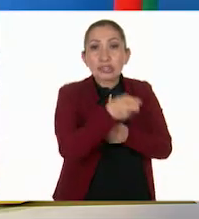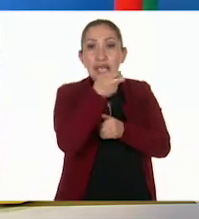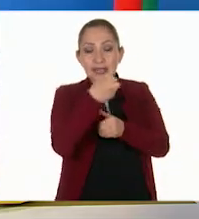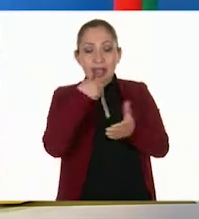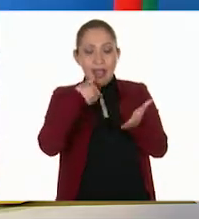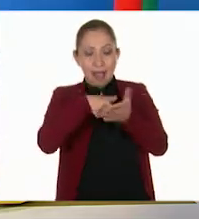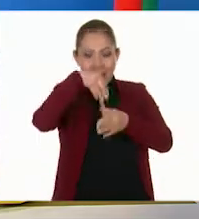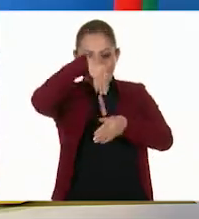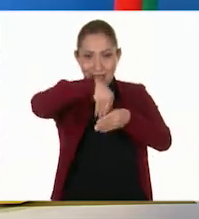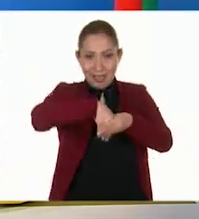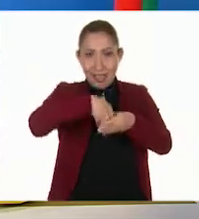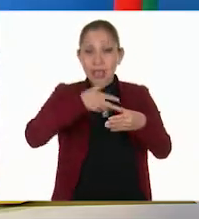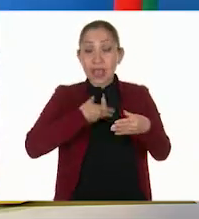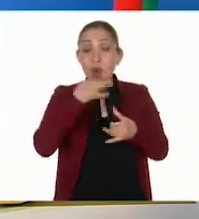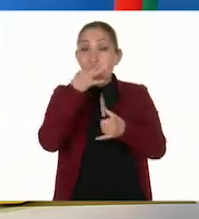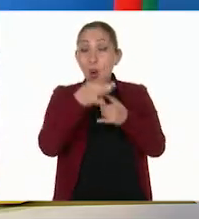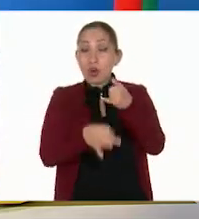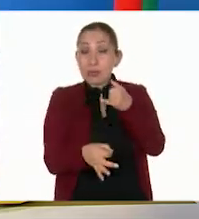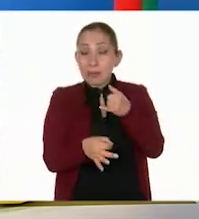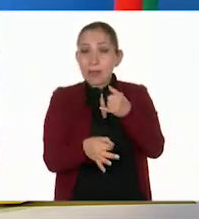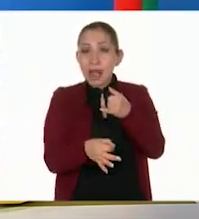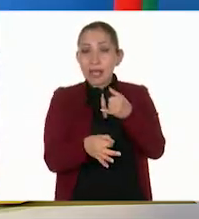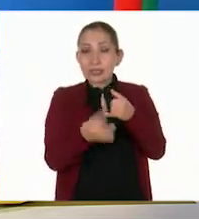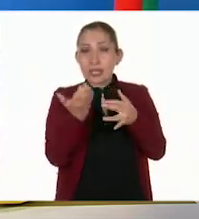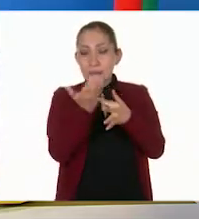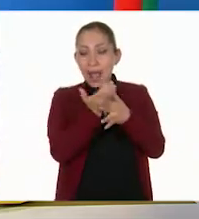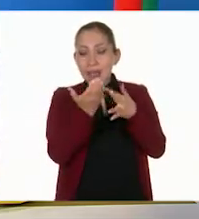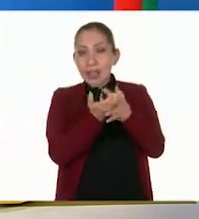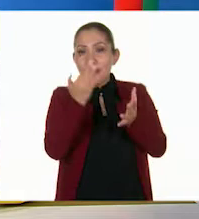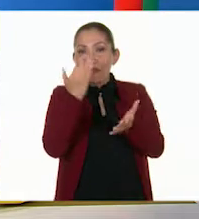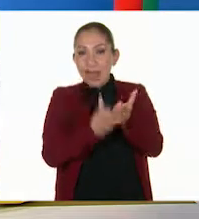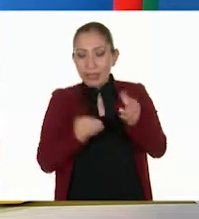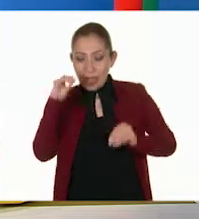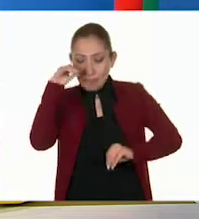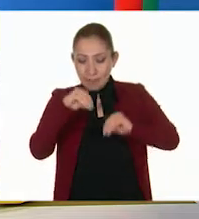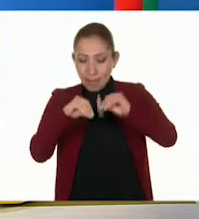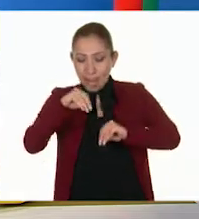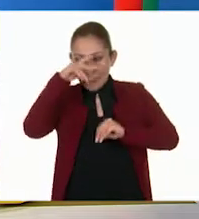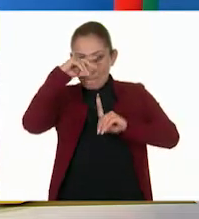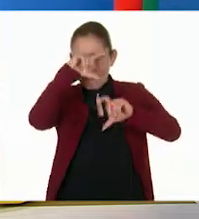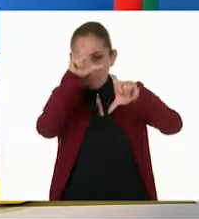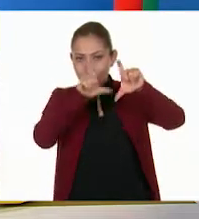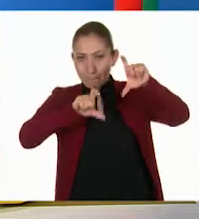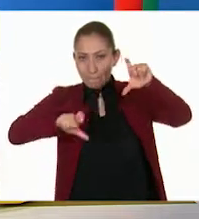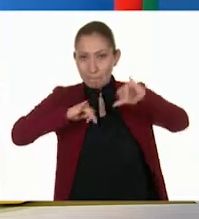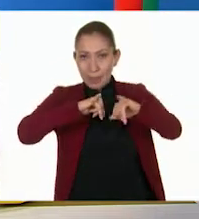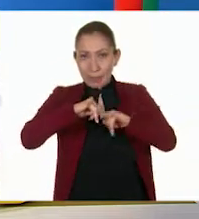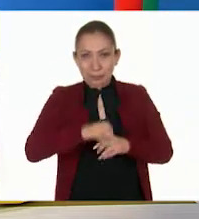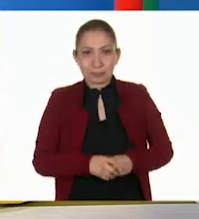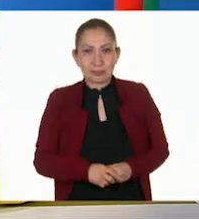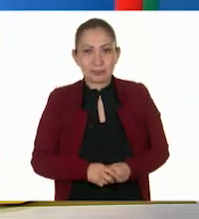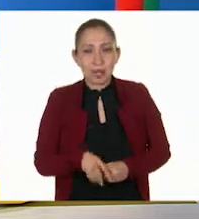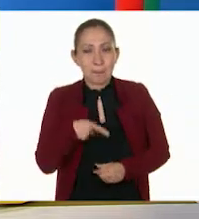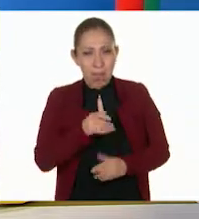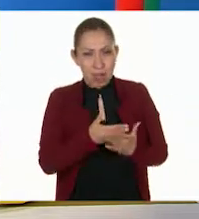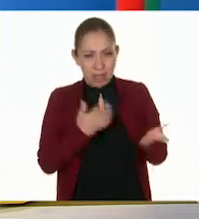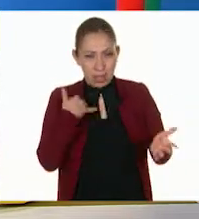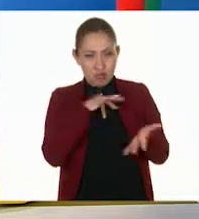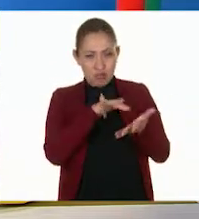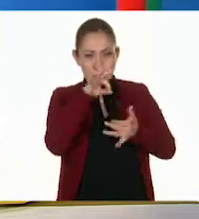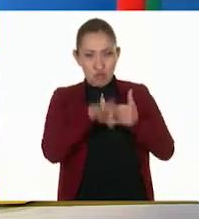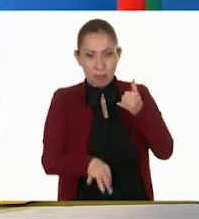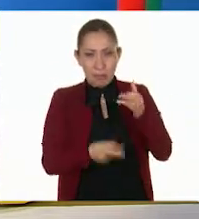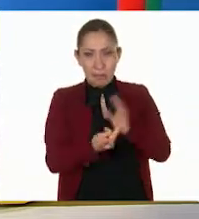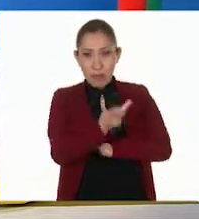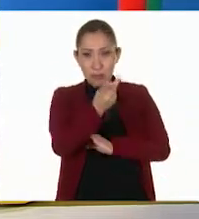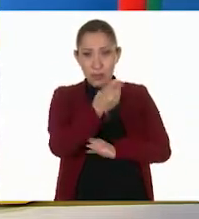sobre traigo las últimas piezas que nos faltan para terminar de armar nuestro rompecabezas. Pero antes, ¿me ayudas a leer la última